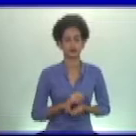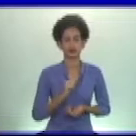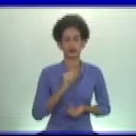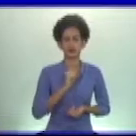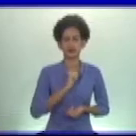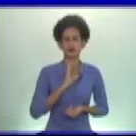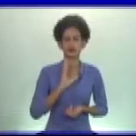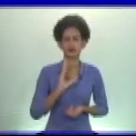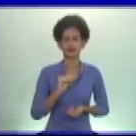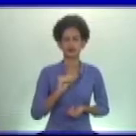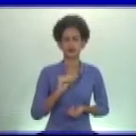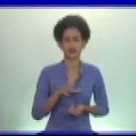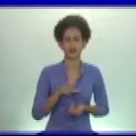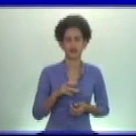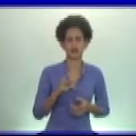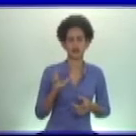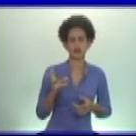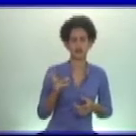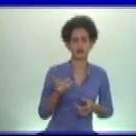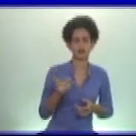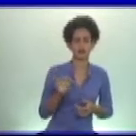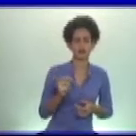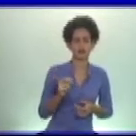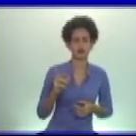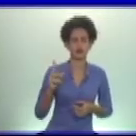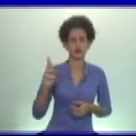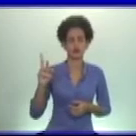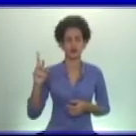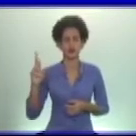del número real no negativo? Son los números